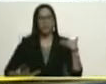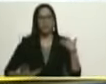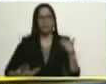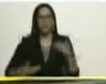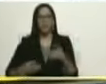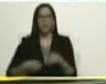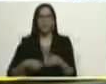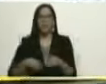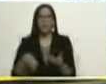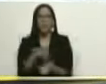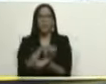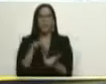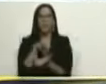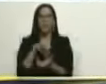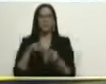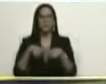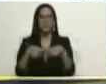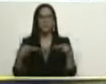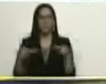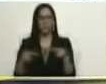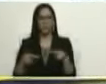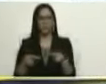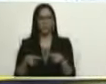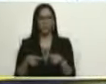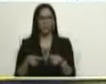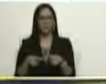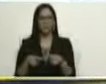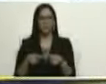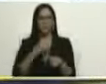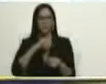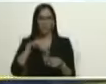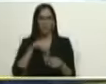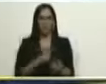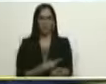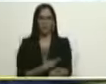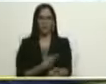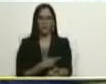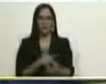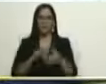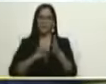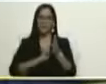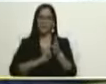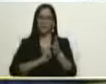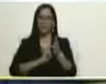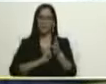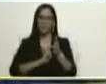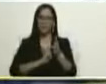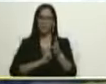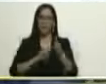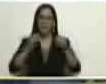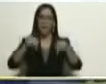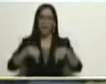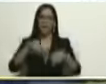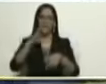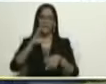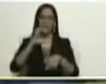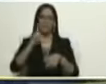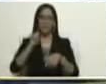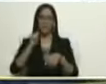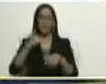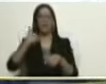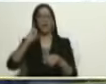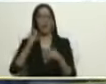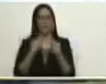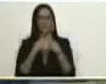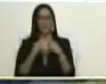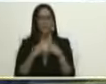grave situación de nuestra hermana Palestina. Aquí en la CELAC ha habido diversas